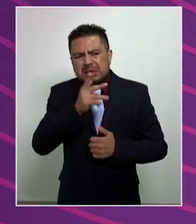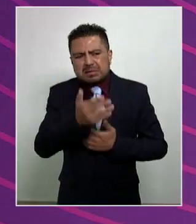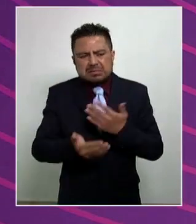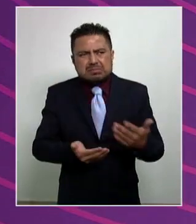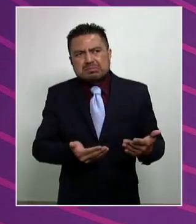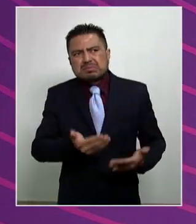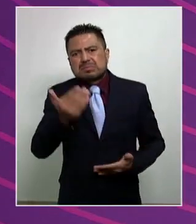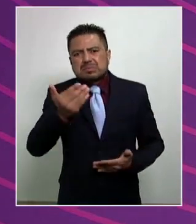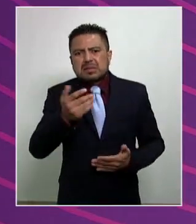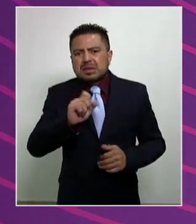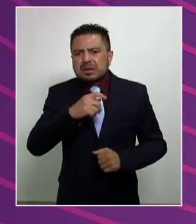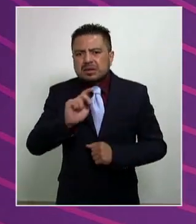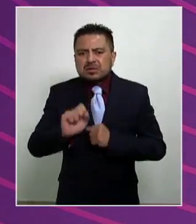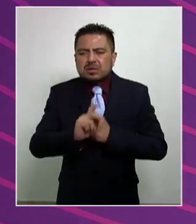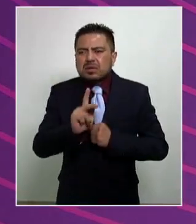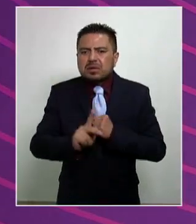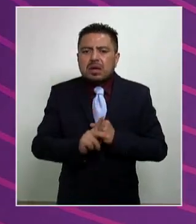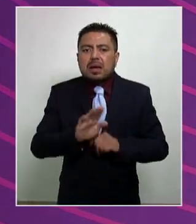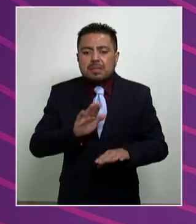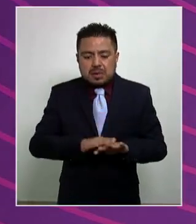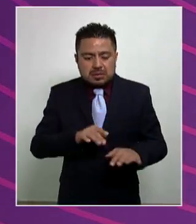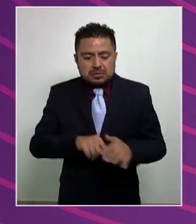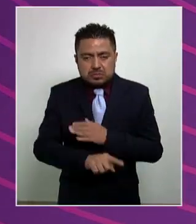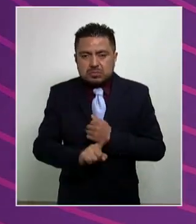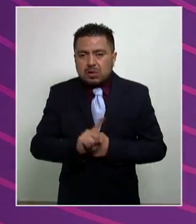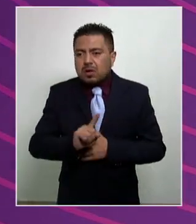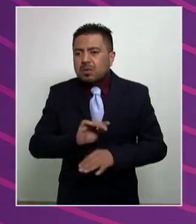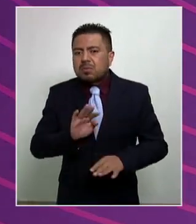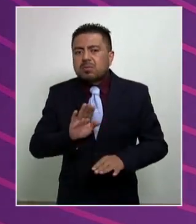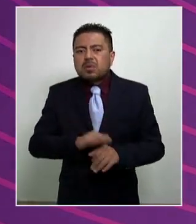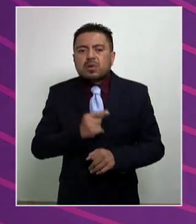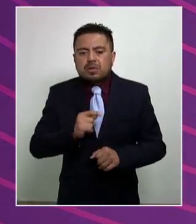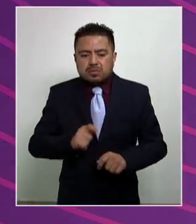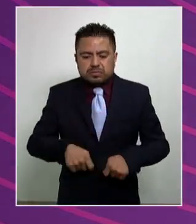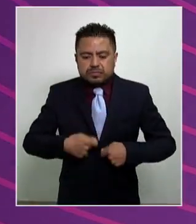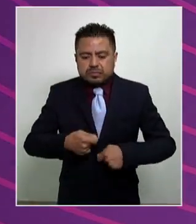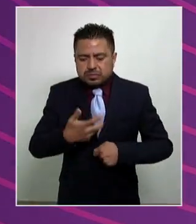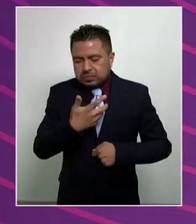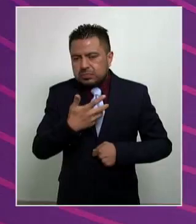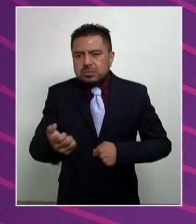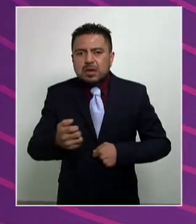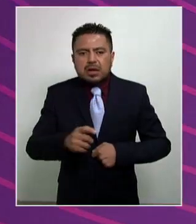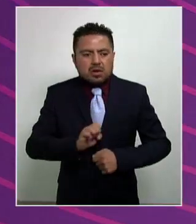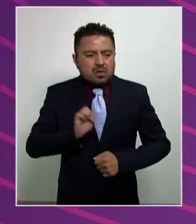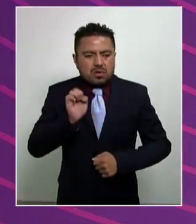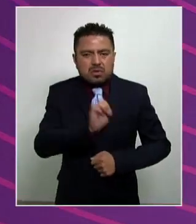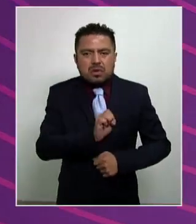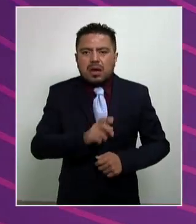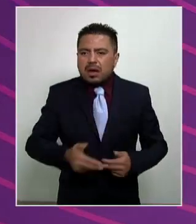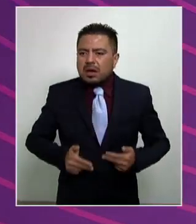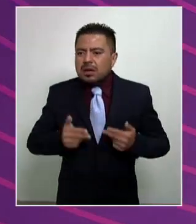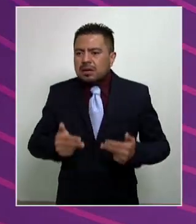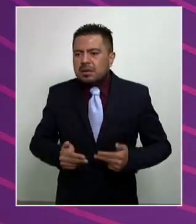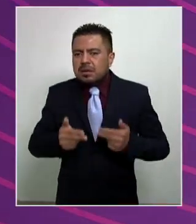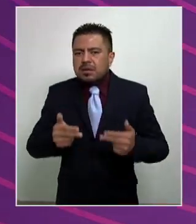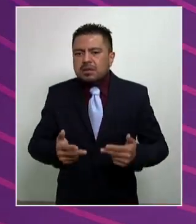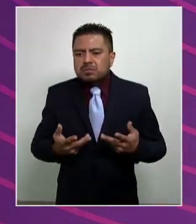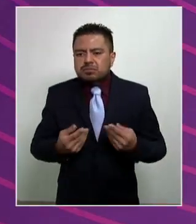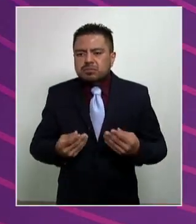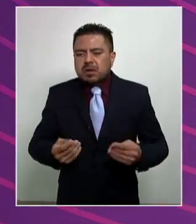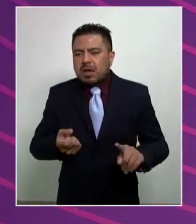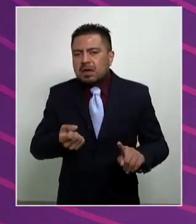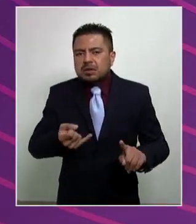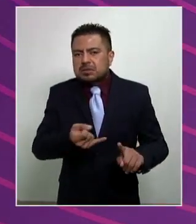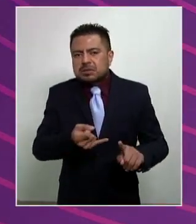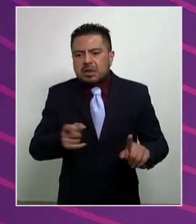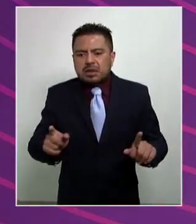Y en realidad hay un trasfondo, o sea, hay un odio, pero viene de generación en generación. Es algo que se va reproduciendo de manera